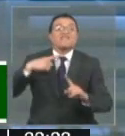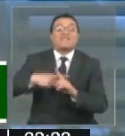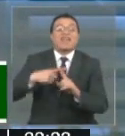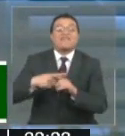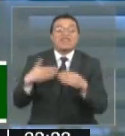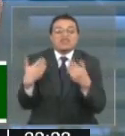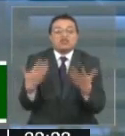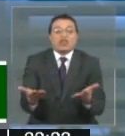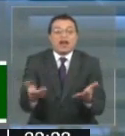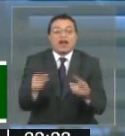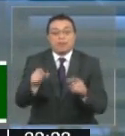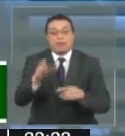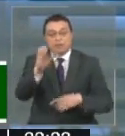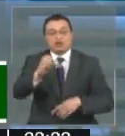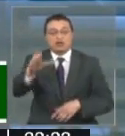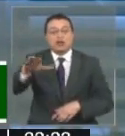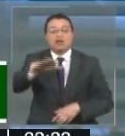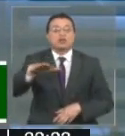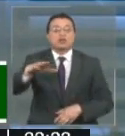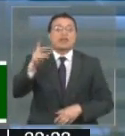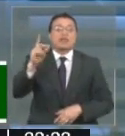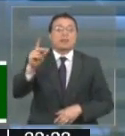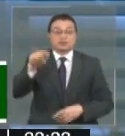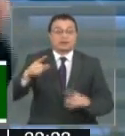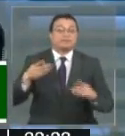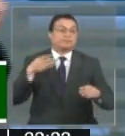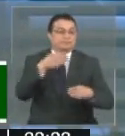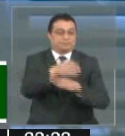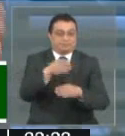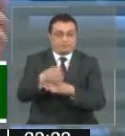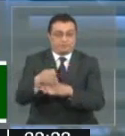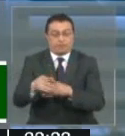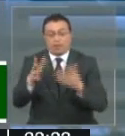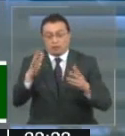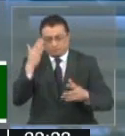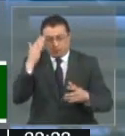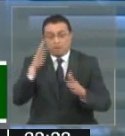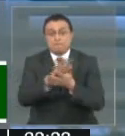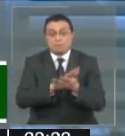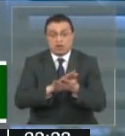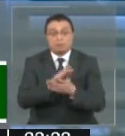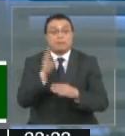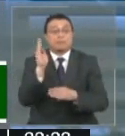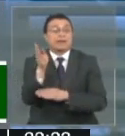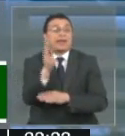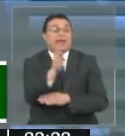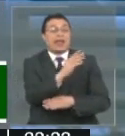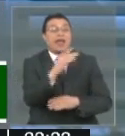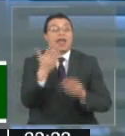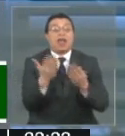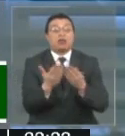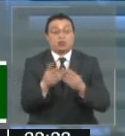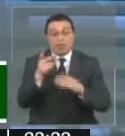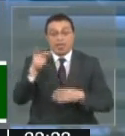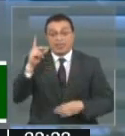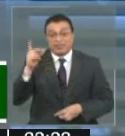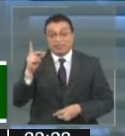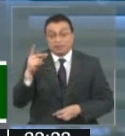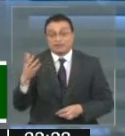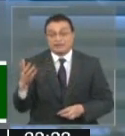la población en situación de discapacidad que vaya hasta el establecimiento. Sabes que, por ejemplo, en el tema de Gira Estudio, hasta ahora lo hemos hecho en